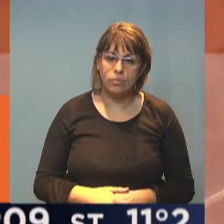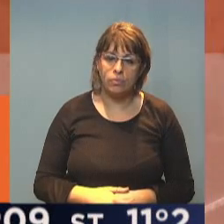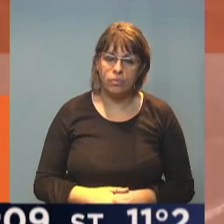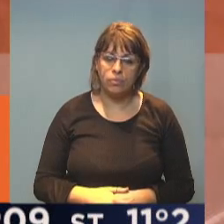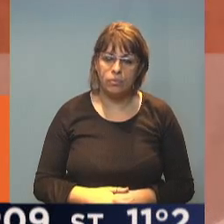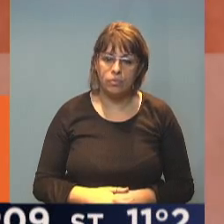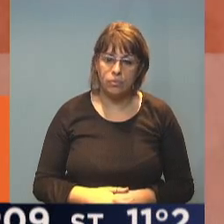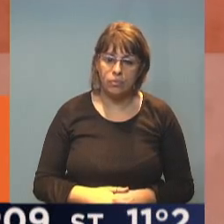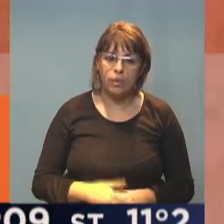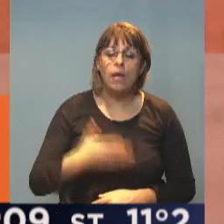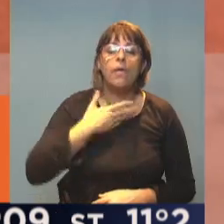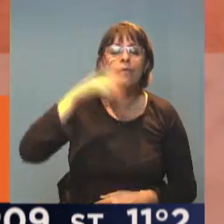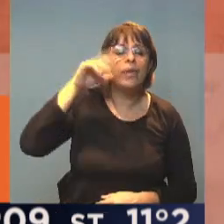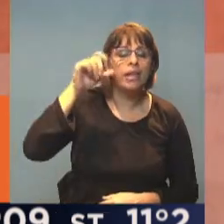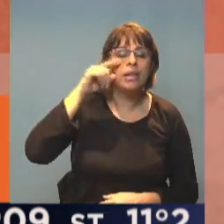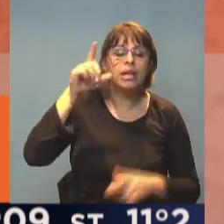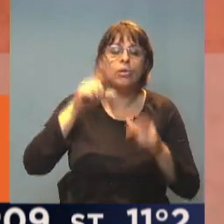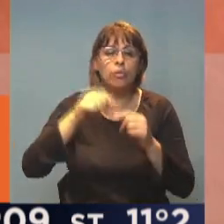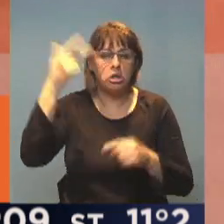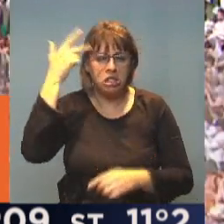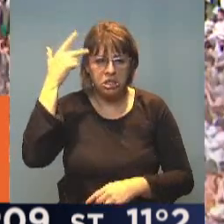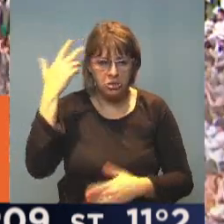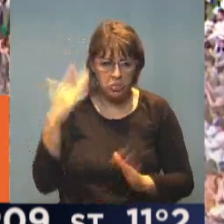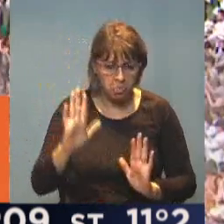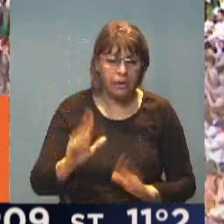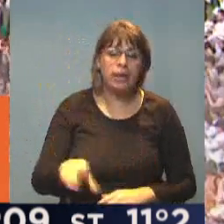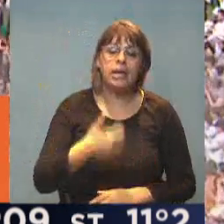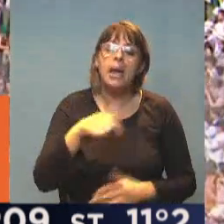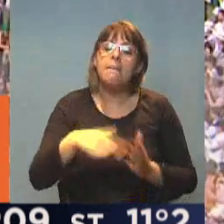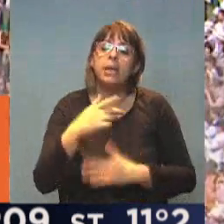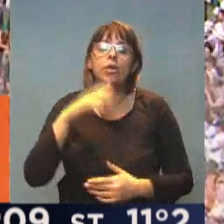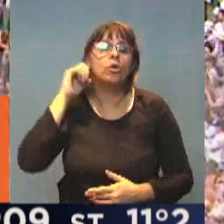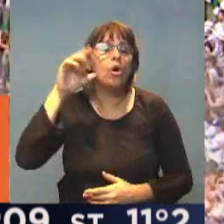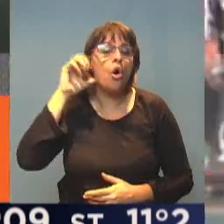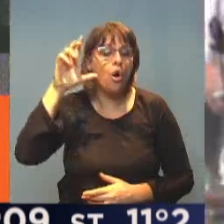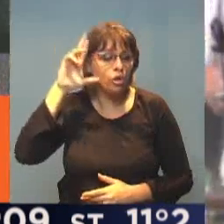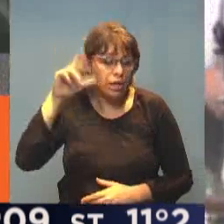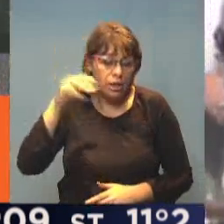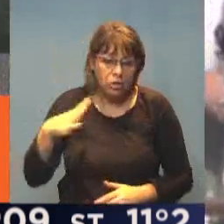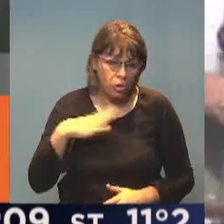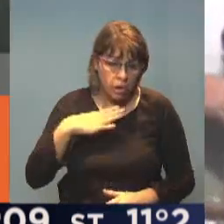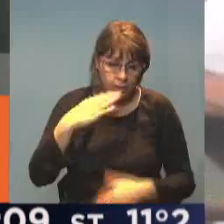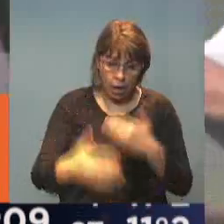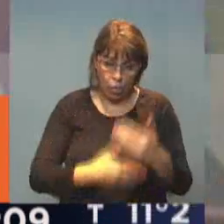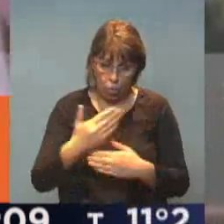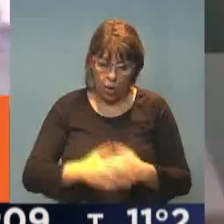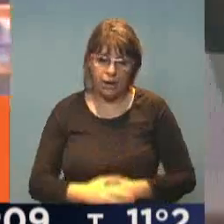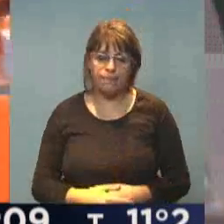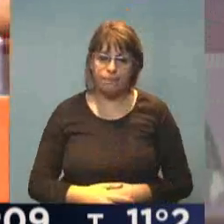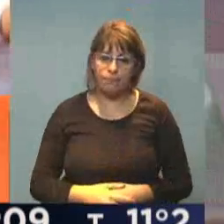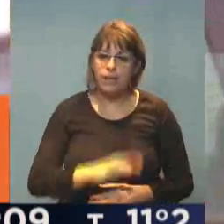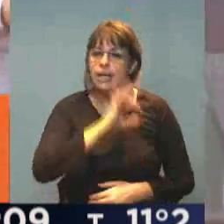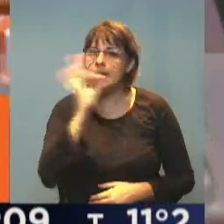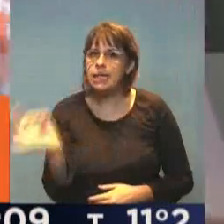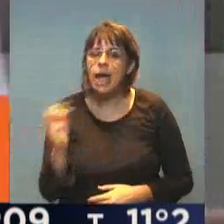Roger Federer, aunque todavía Roger está en carrera, ¿no? Nadie lo hizo hasta hoy, fue